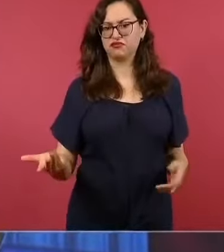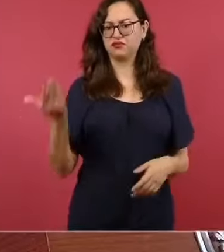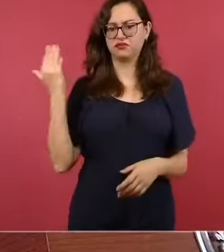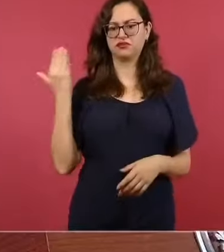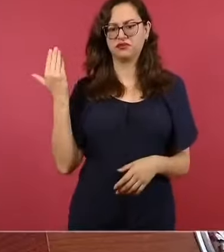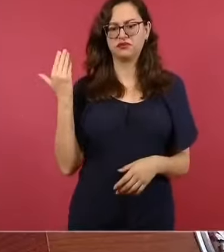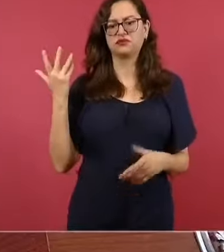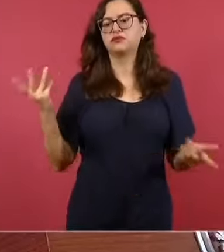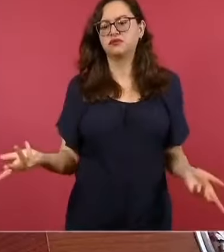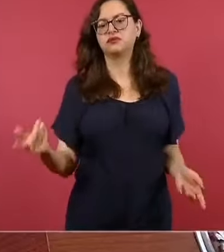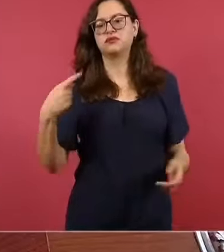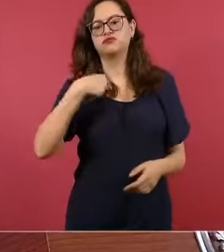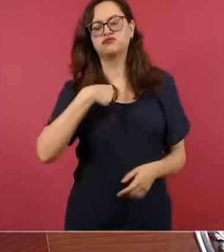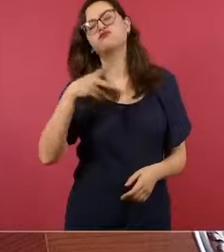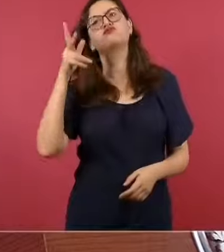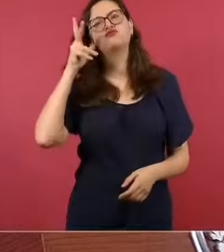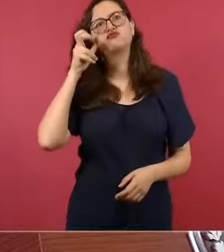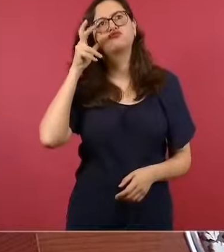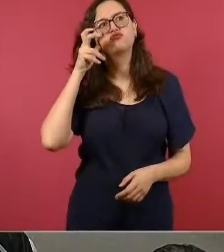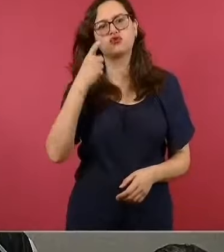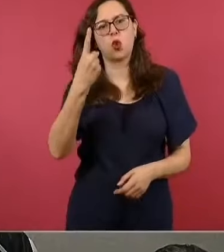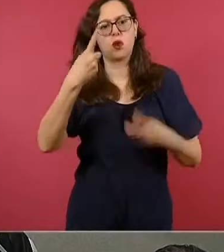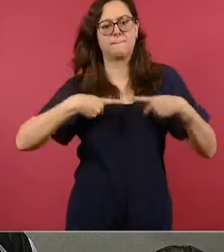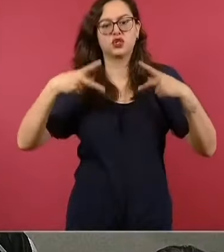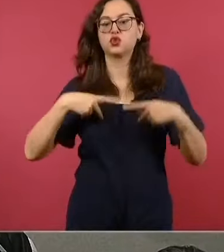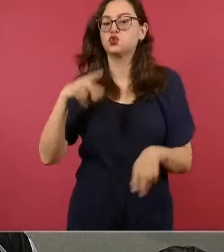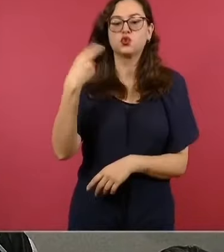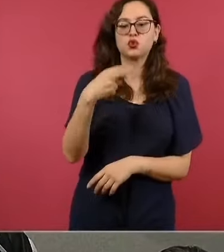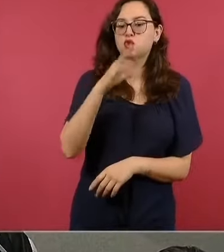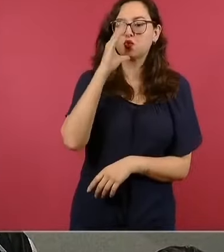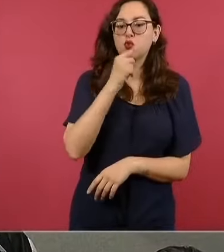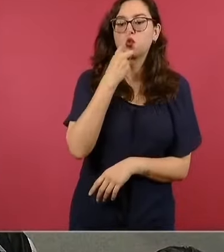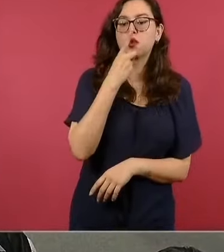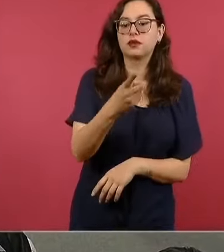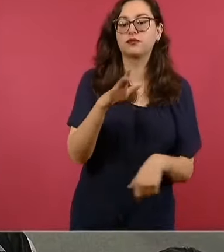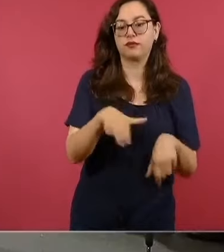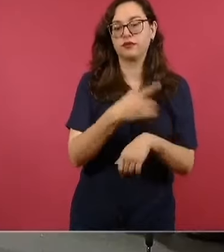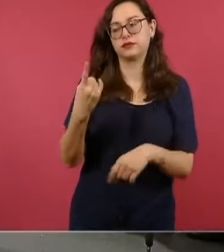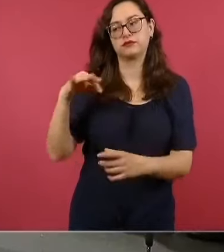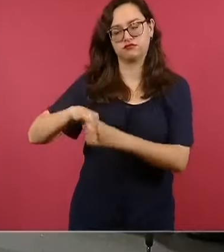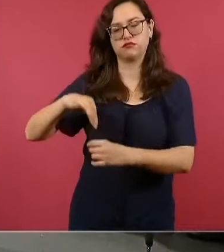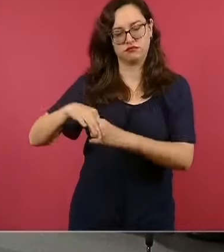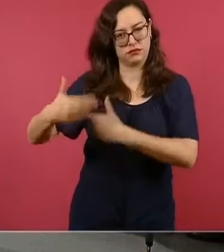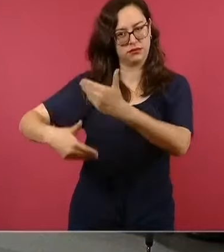porque tiene que ver con los procesos electorales pero hablaba